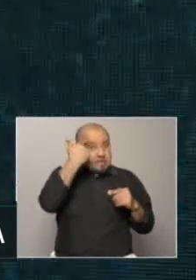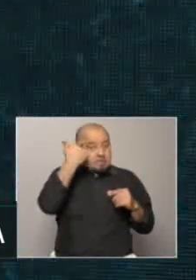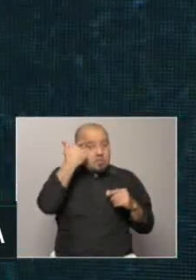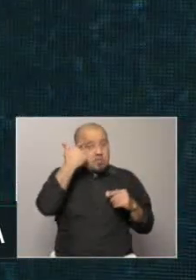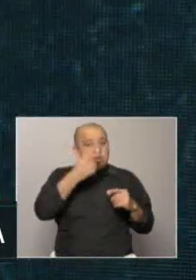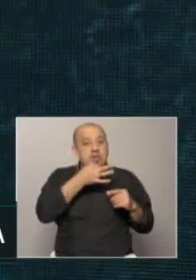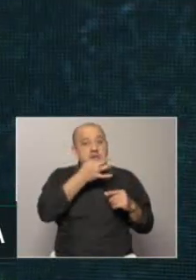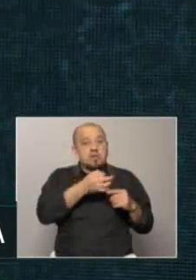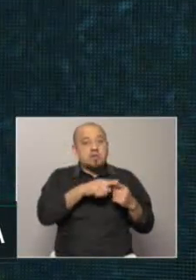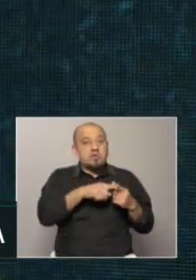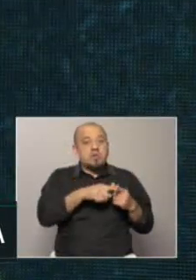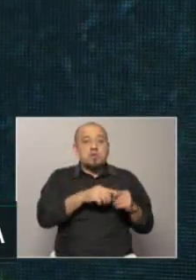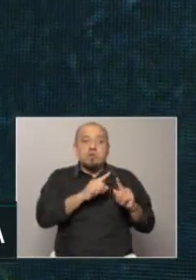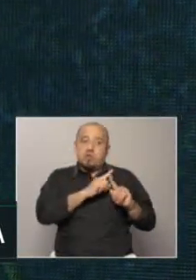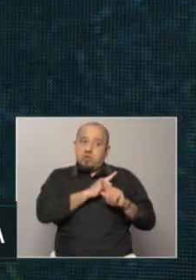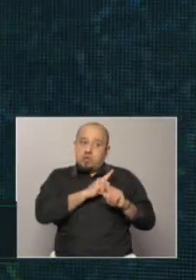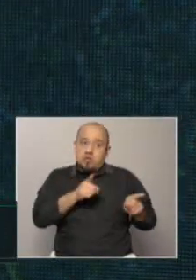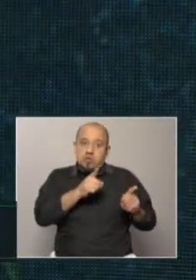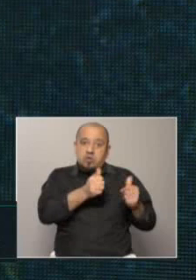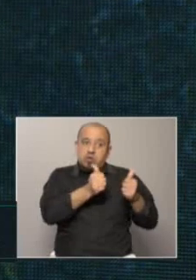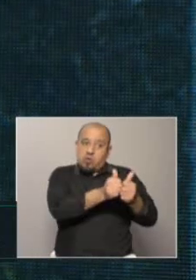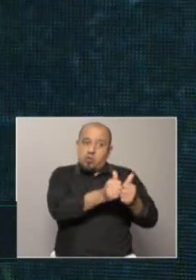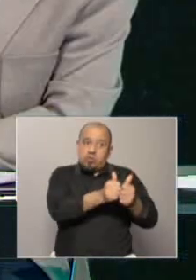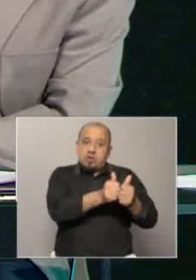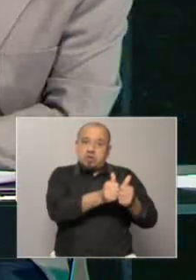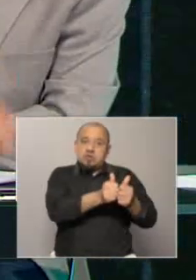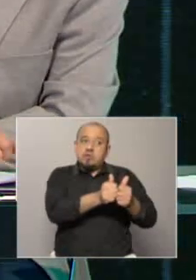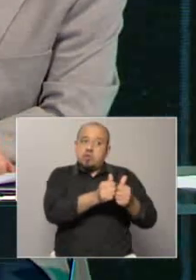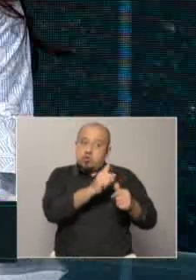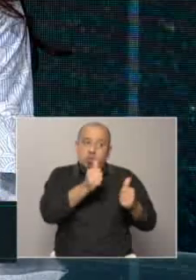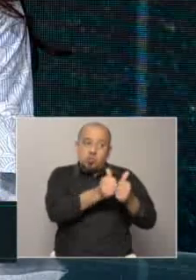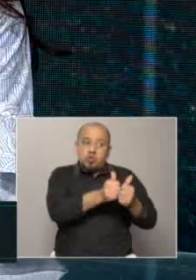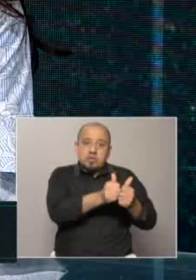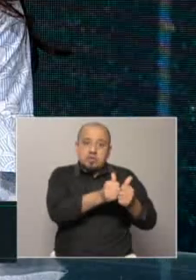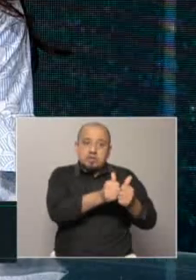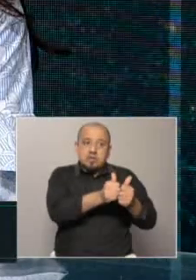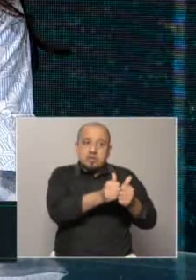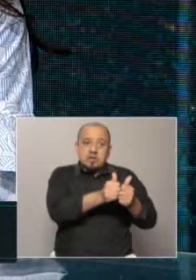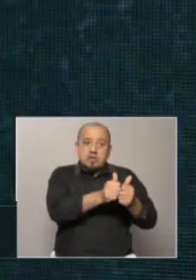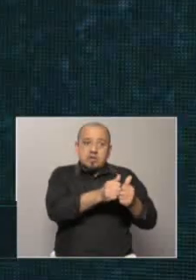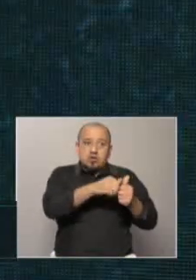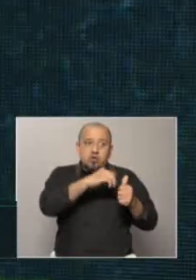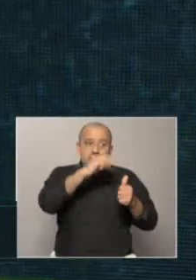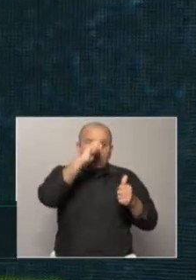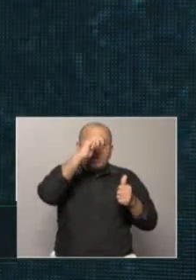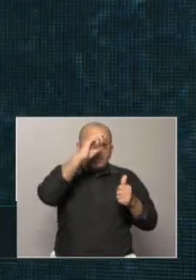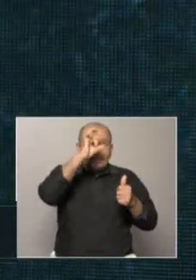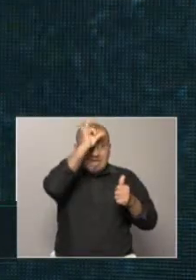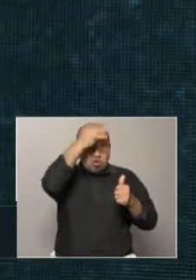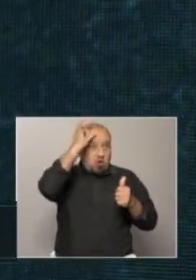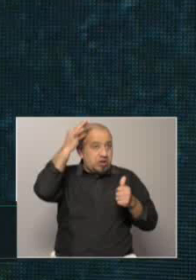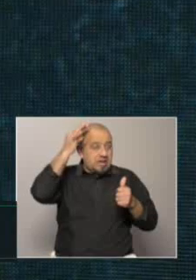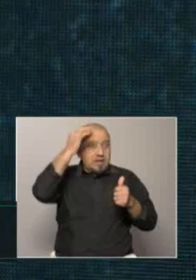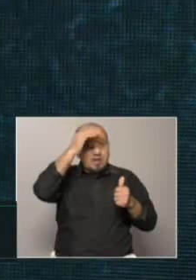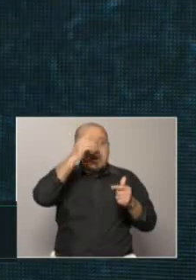la República era no te juntes con Sartori. Y ¿no? allá fue y se juntó con Sartori. Sin embargo, en la coalición había una clara junta con Sartori, ¿no? O